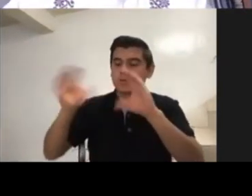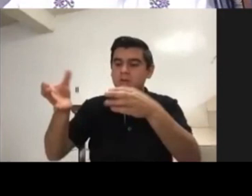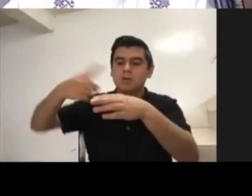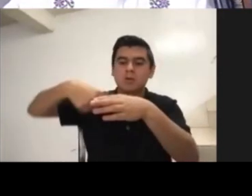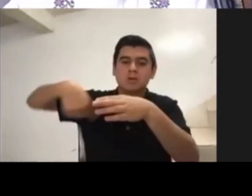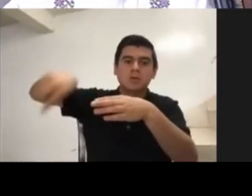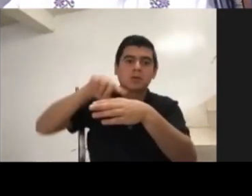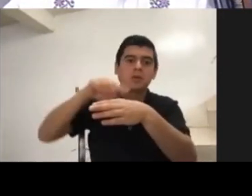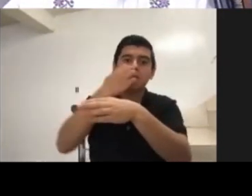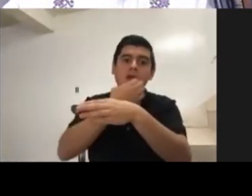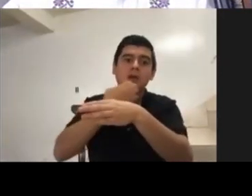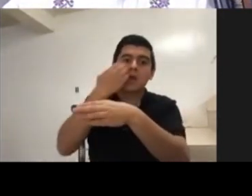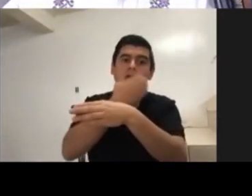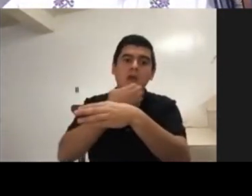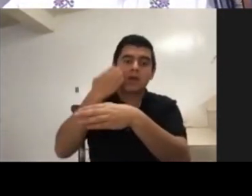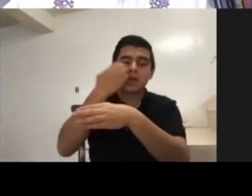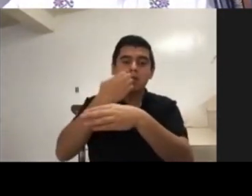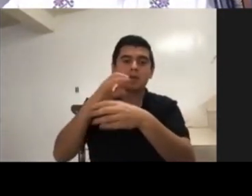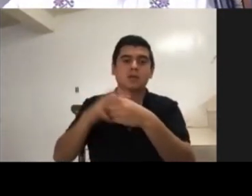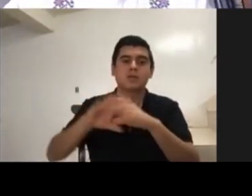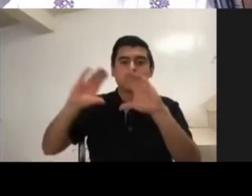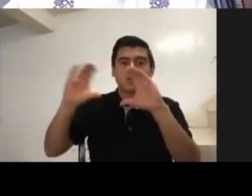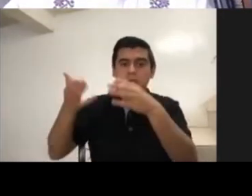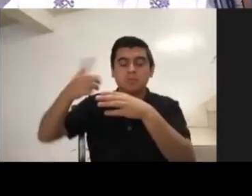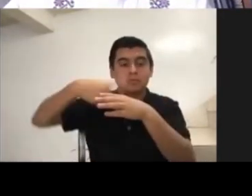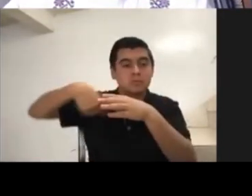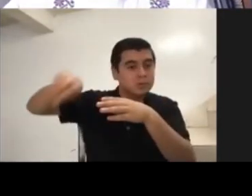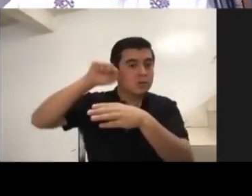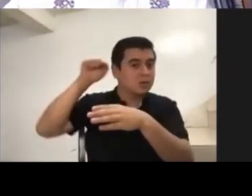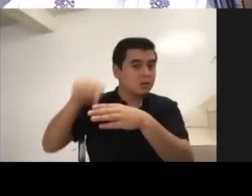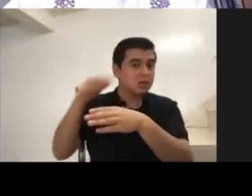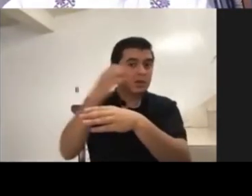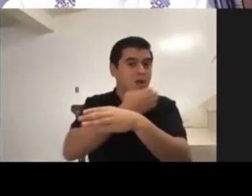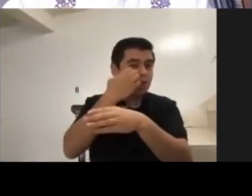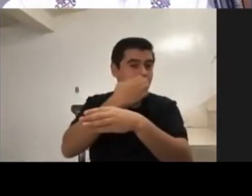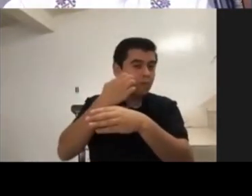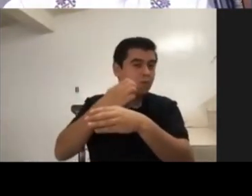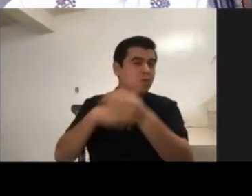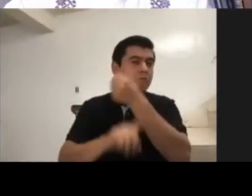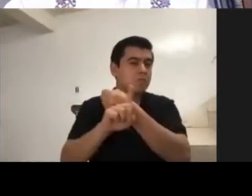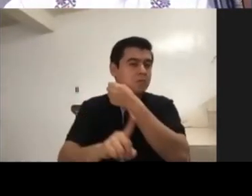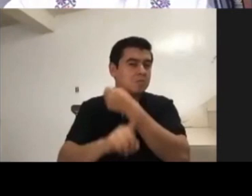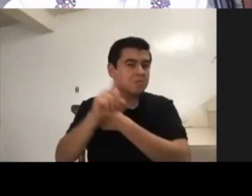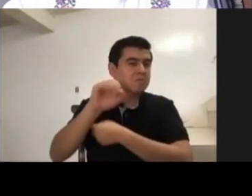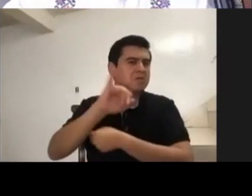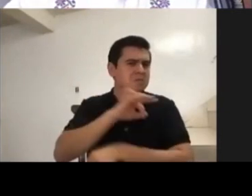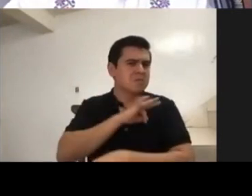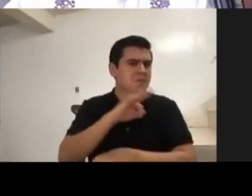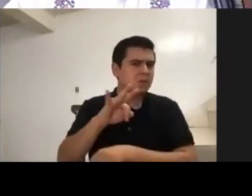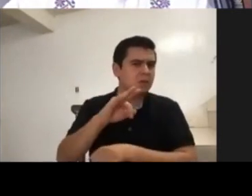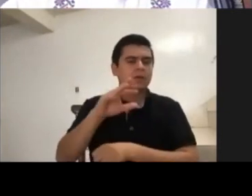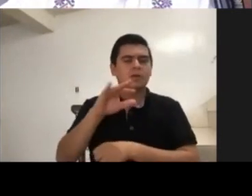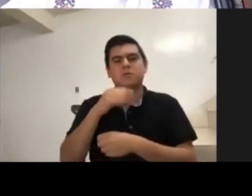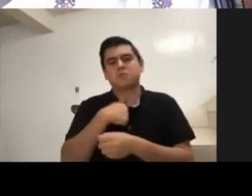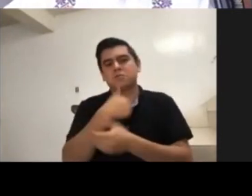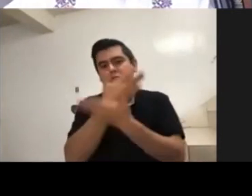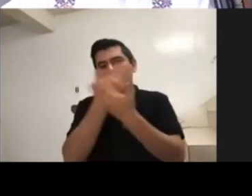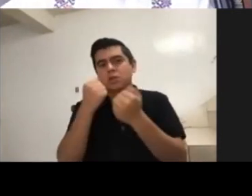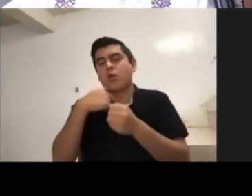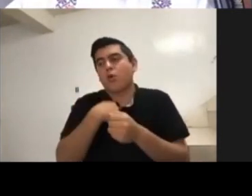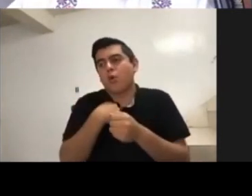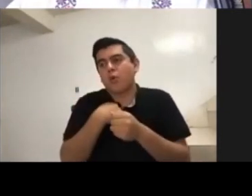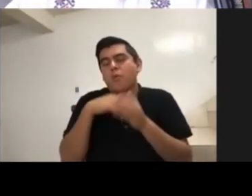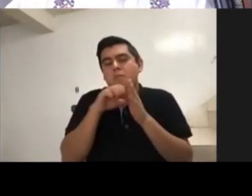en las escuelas. No es algo que se pueda resolver, en mi experiencia, desde la Secretaría de Educación o desde